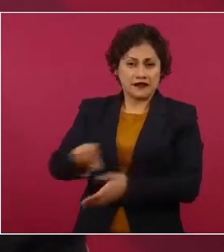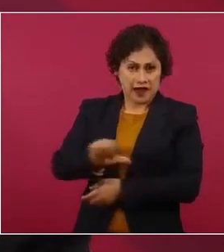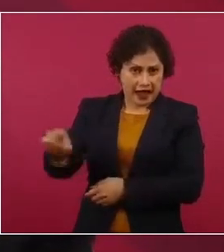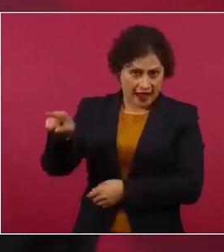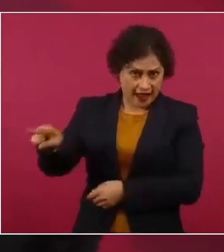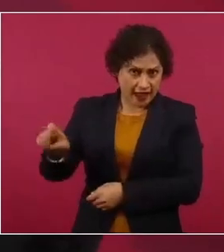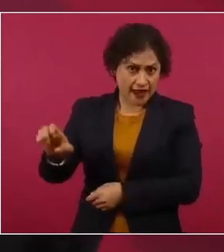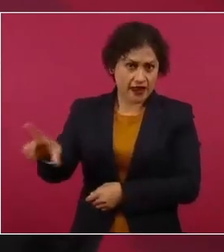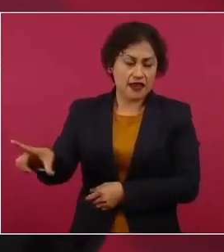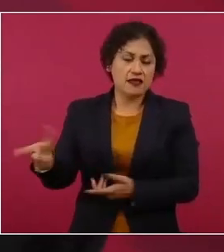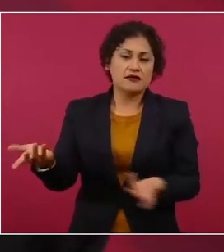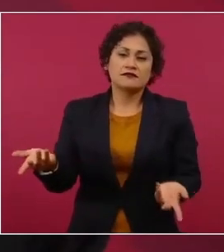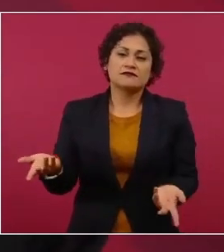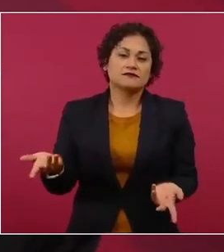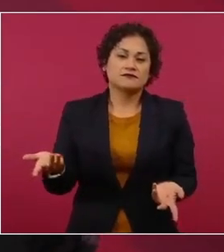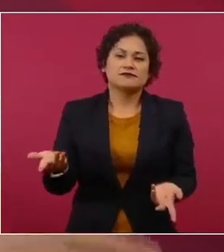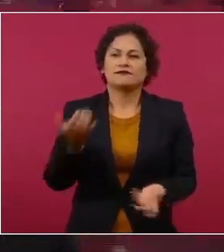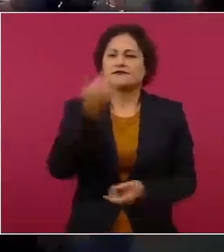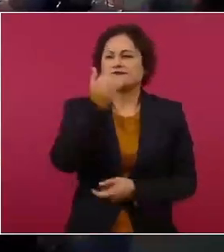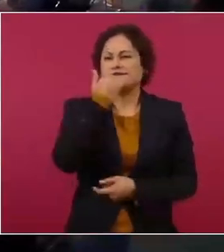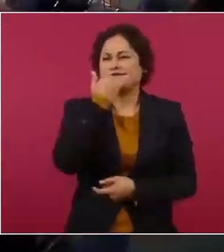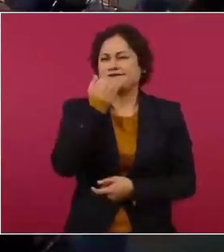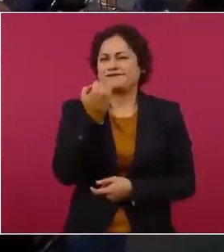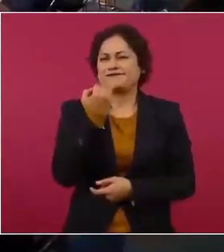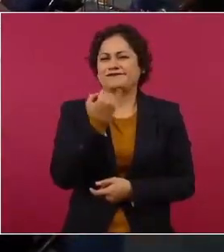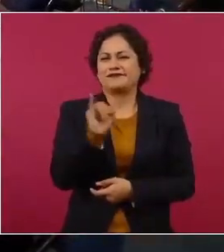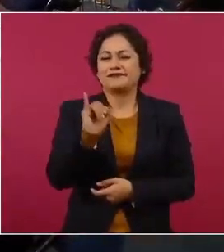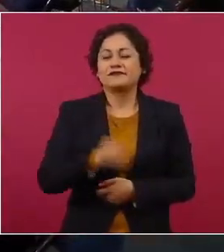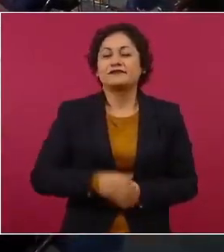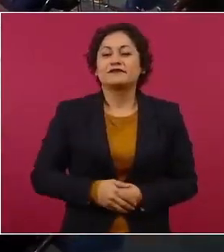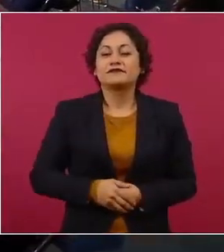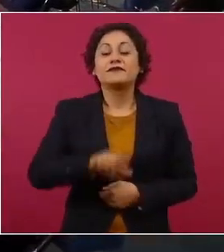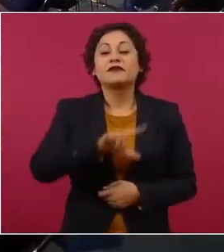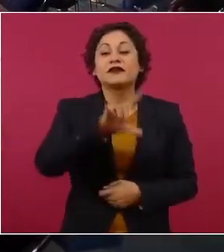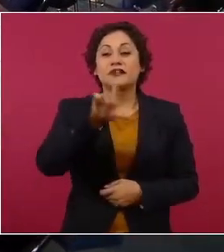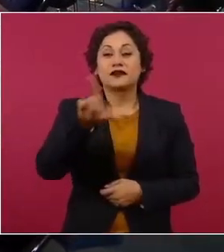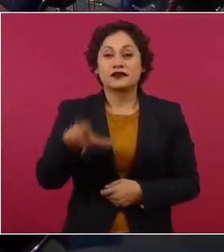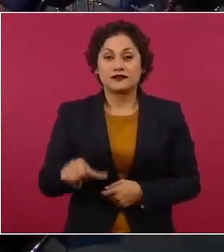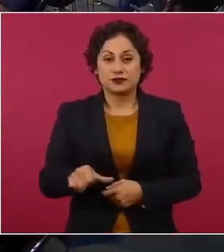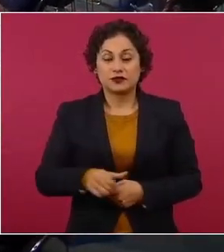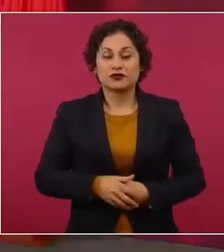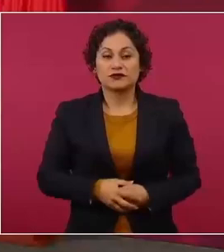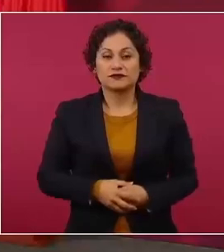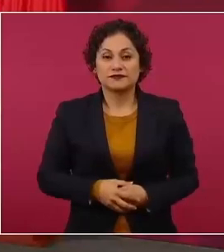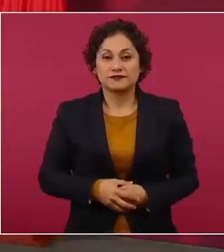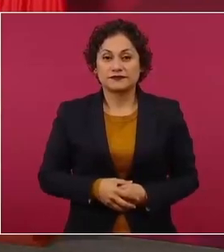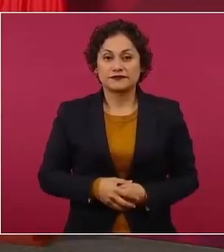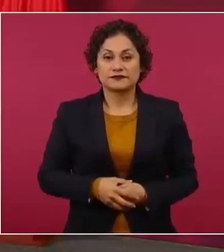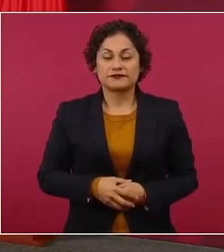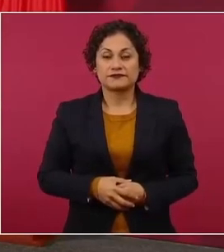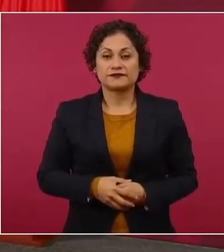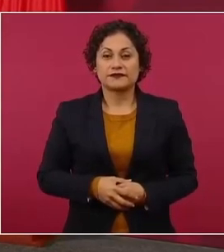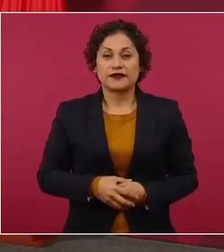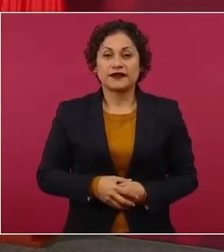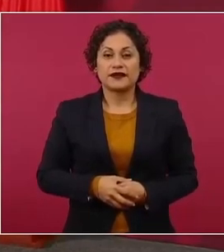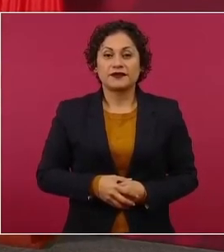Es una exageración. Y luego aparece de que ya le dieron